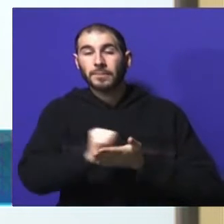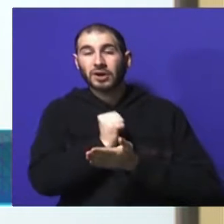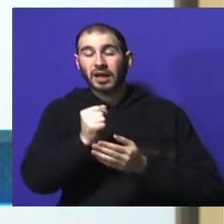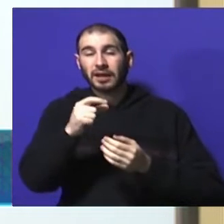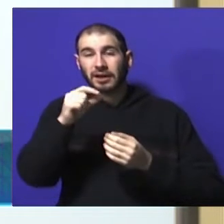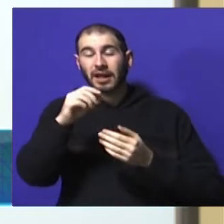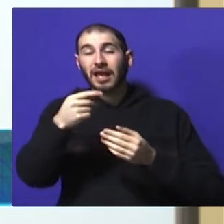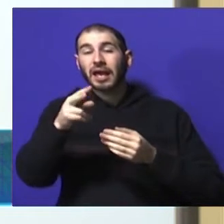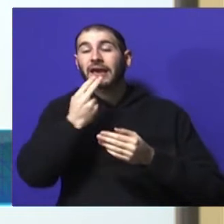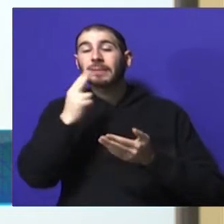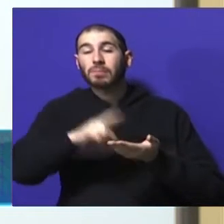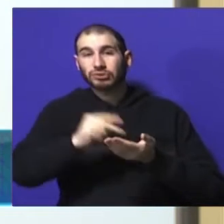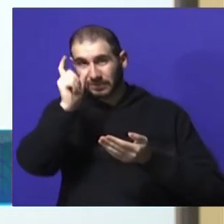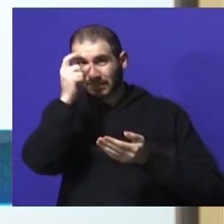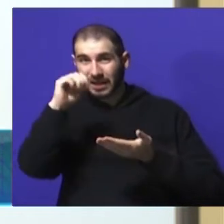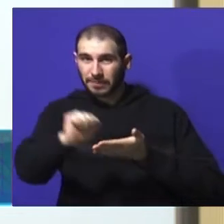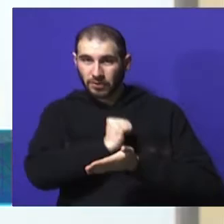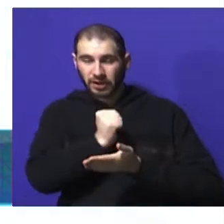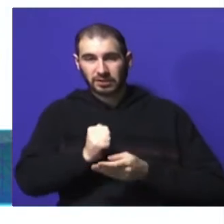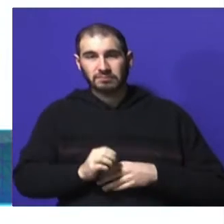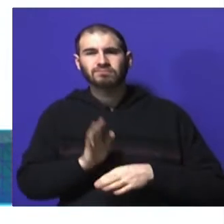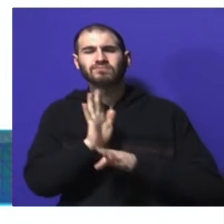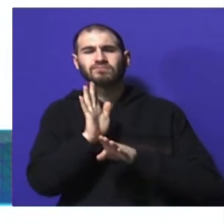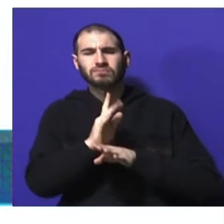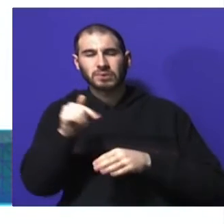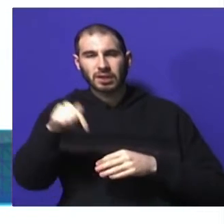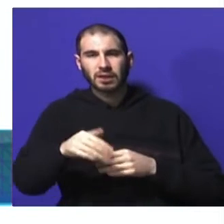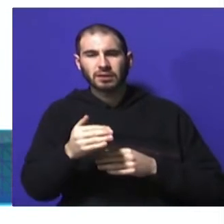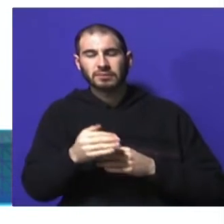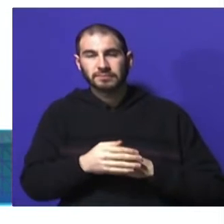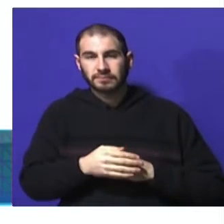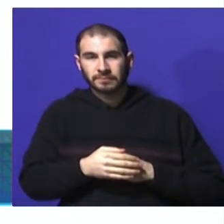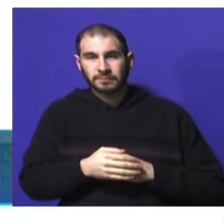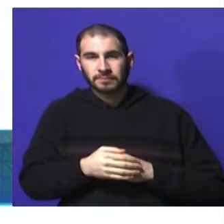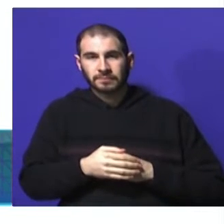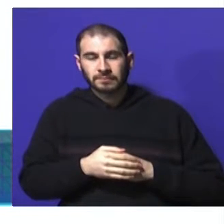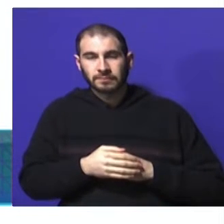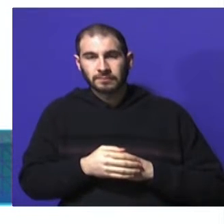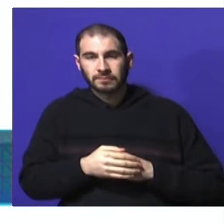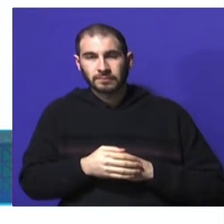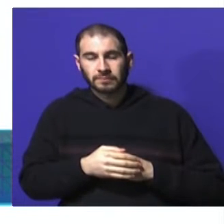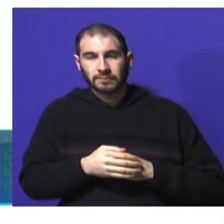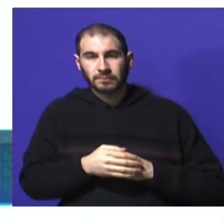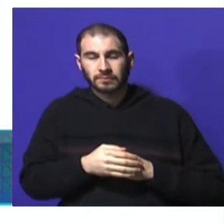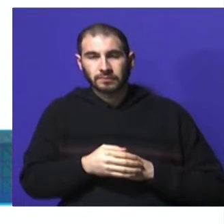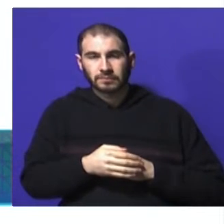a las mineras, ¿no es cierto? Claro. O sea que esto nos está hablando de que hay una